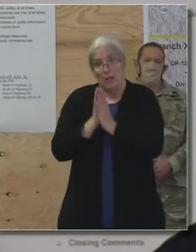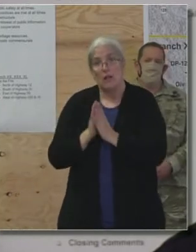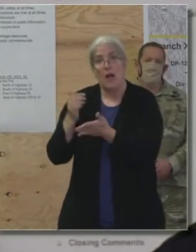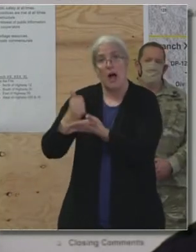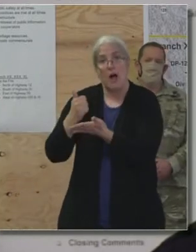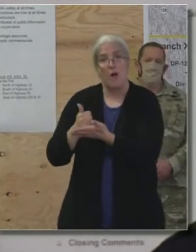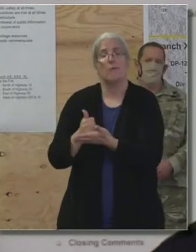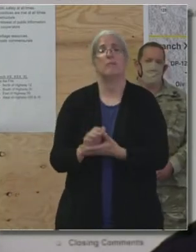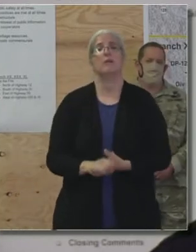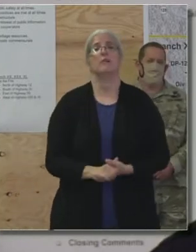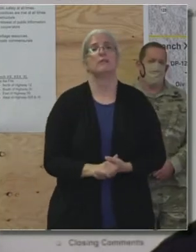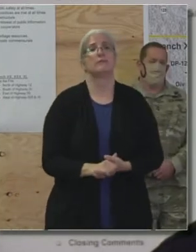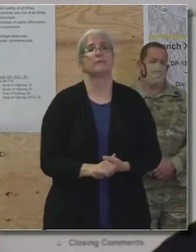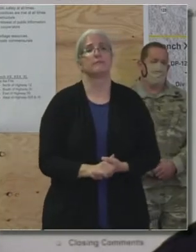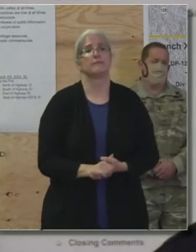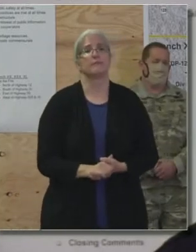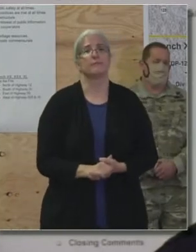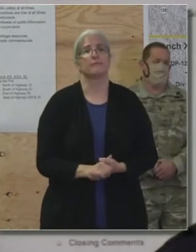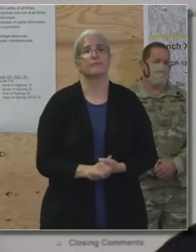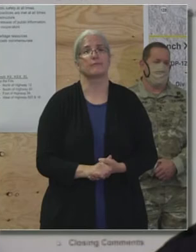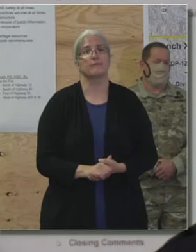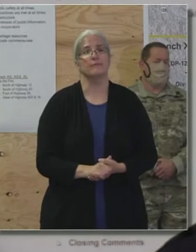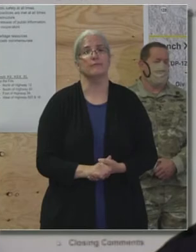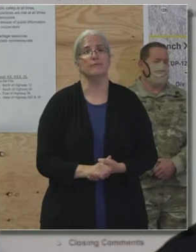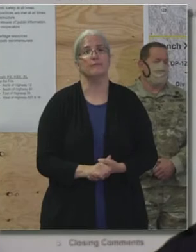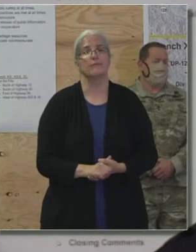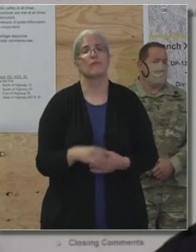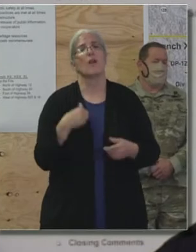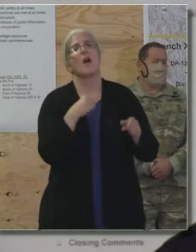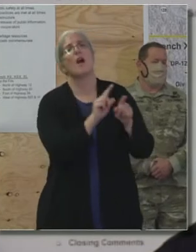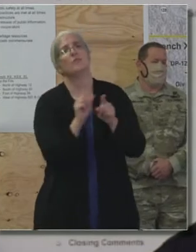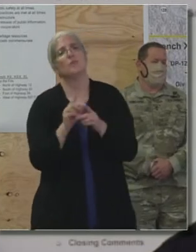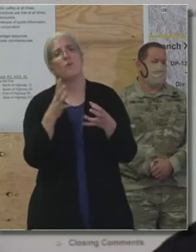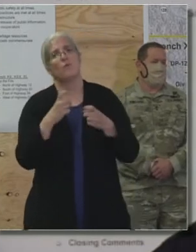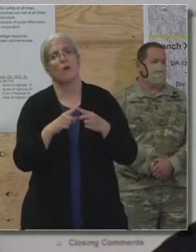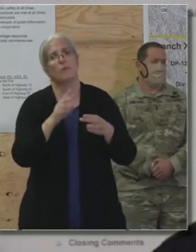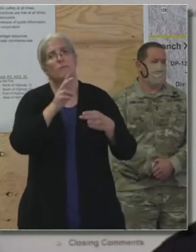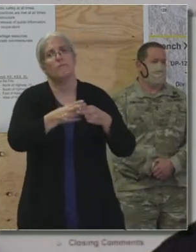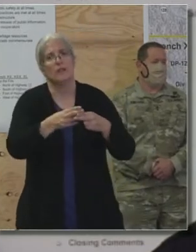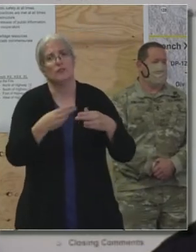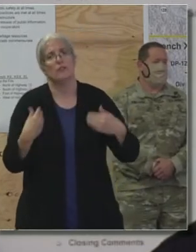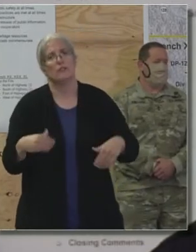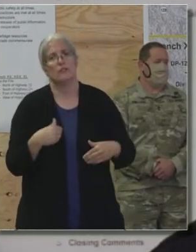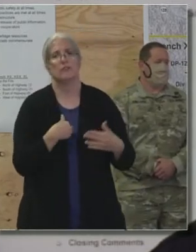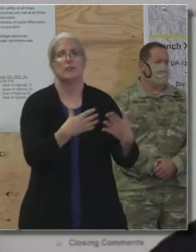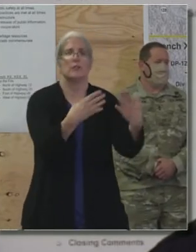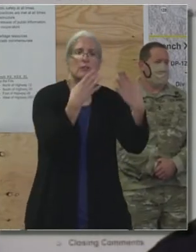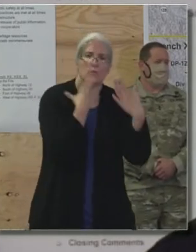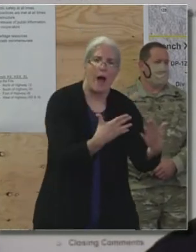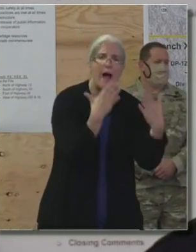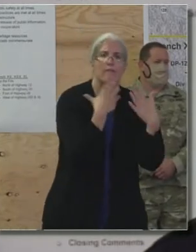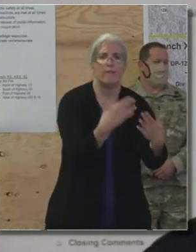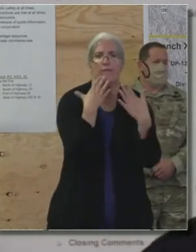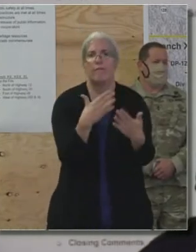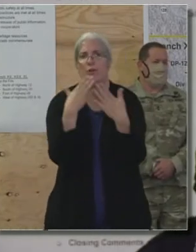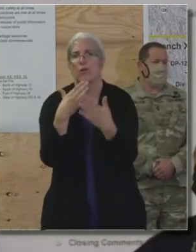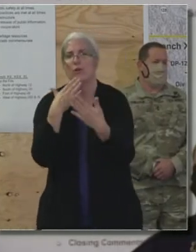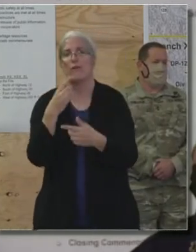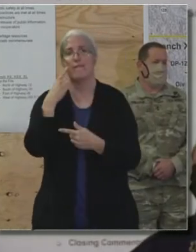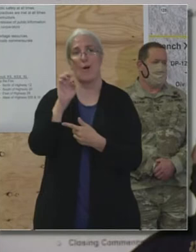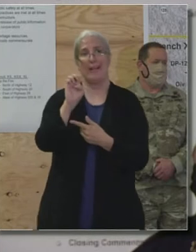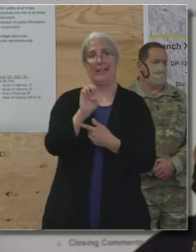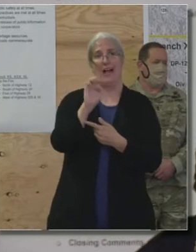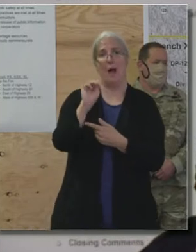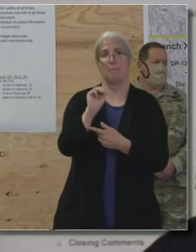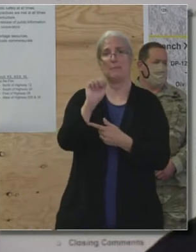ayuda de esos talentosos bomberos también quiero dar las gracias por esa ayuda general ampliar el sistema